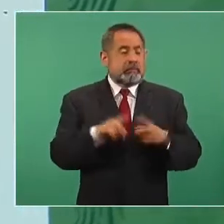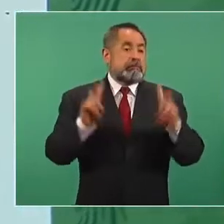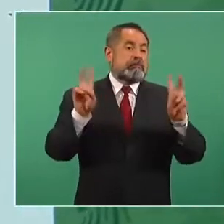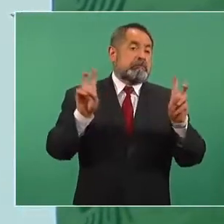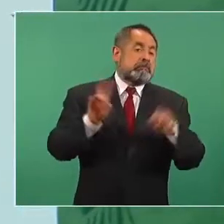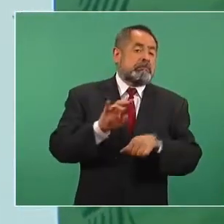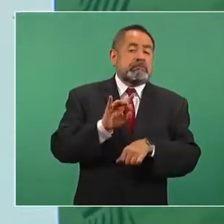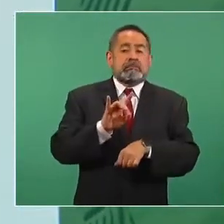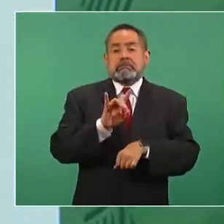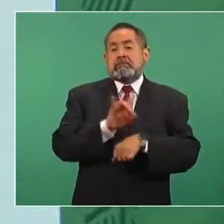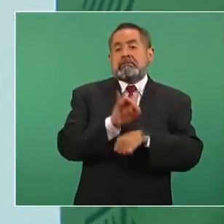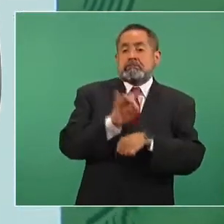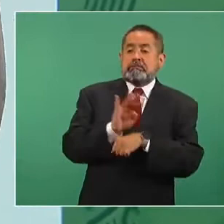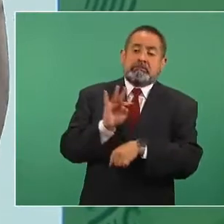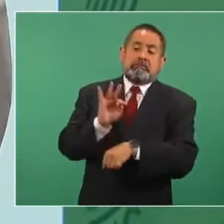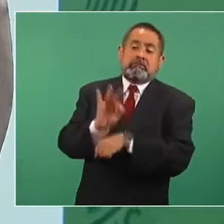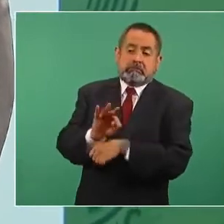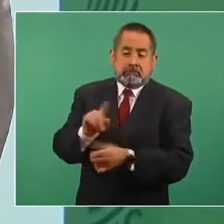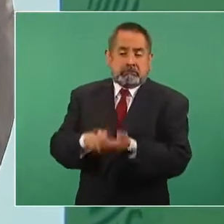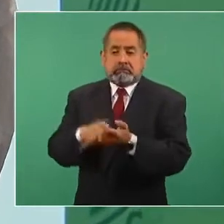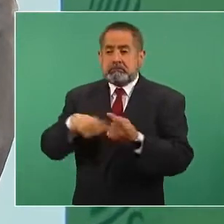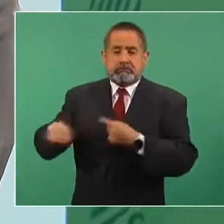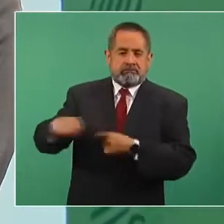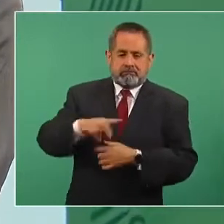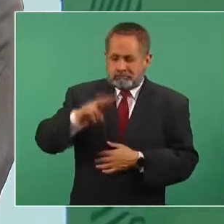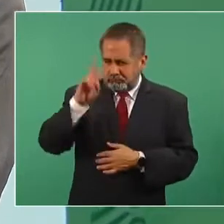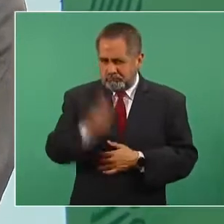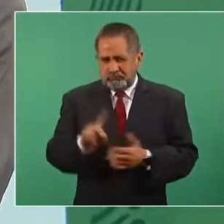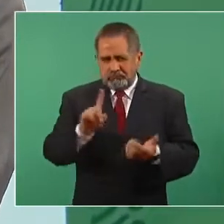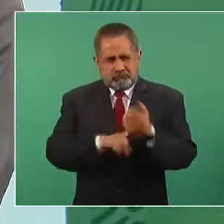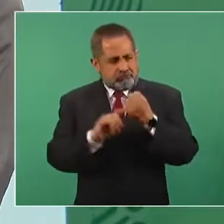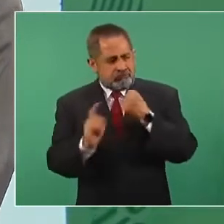pseudodefensor de la sociedad civil, pero en realidad